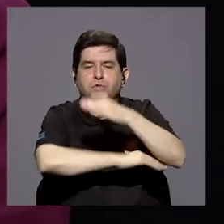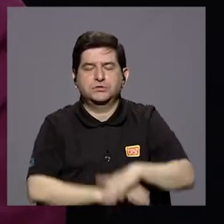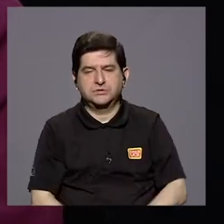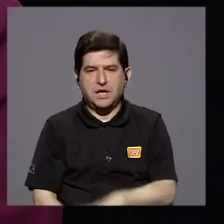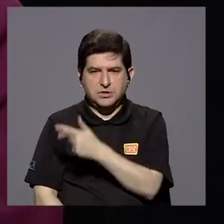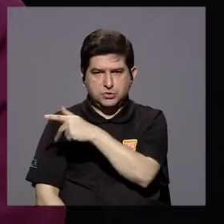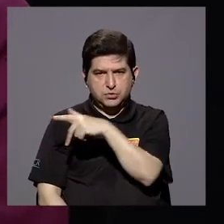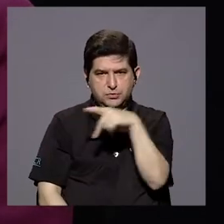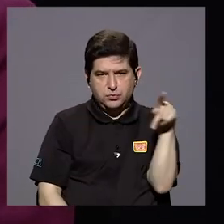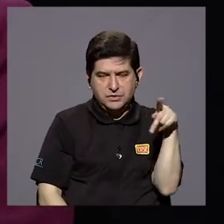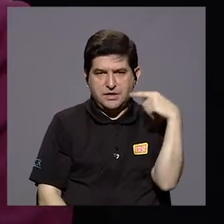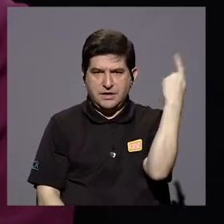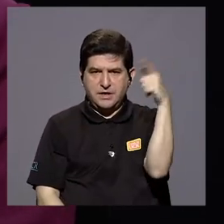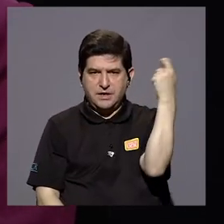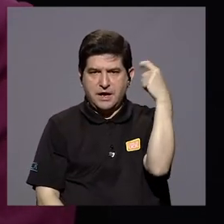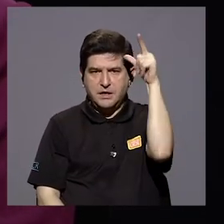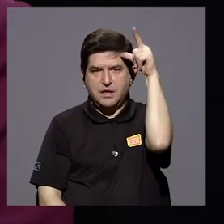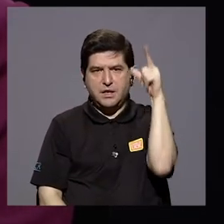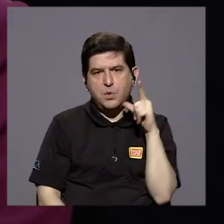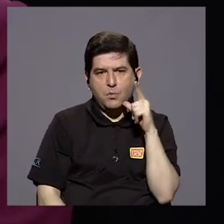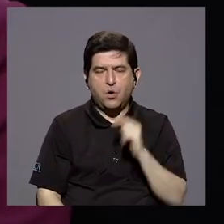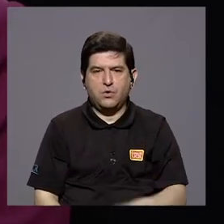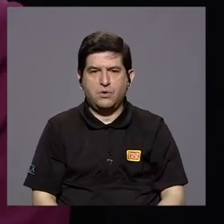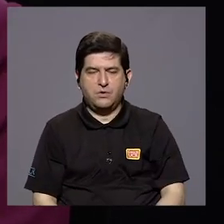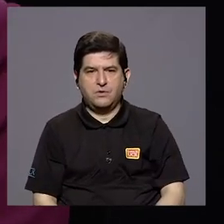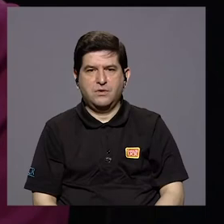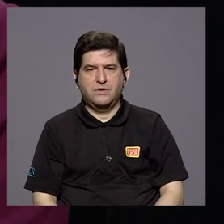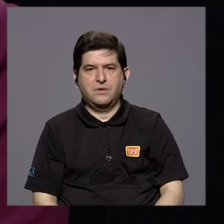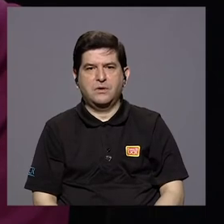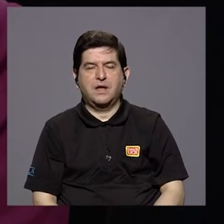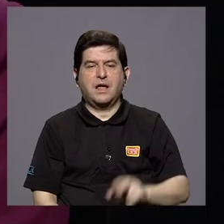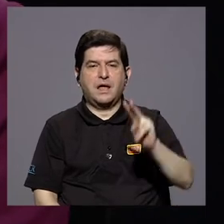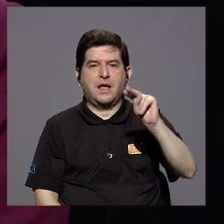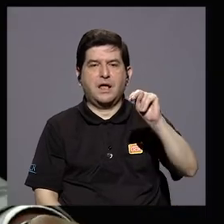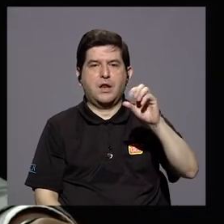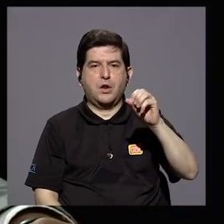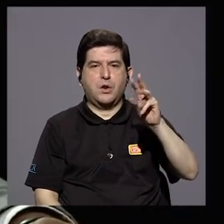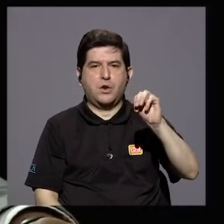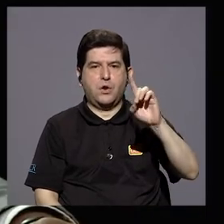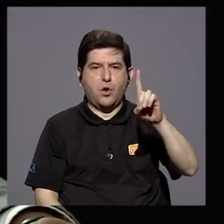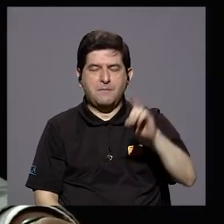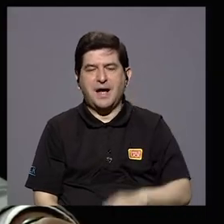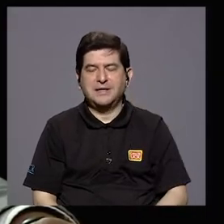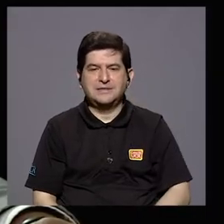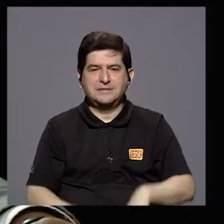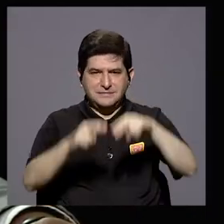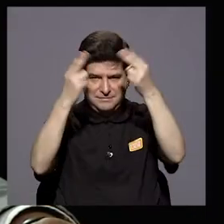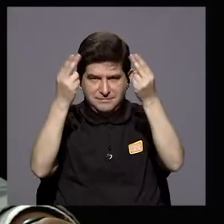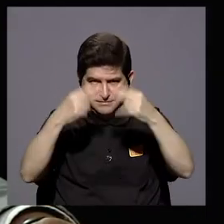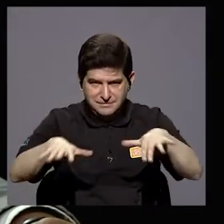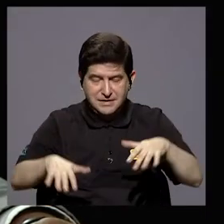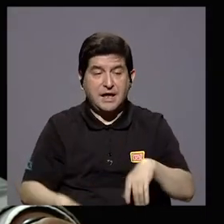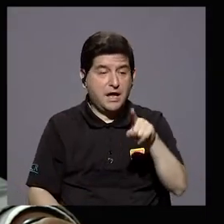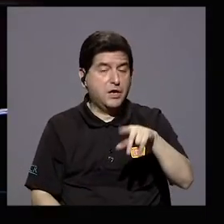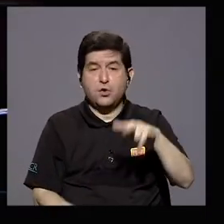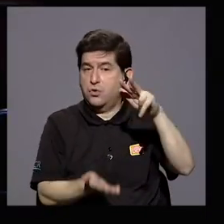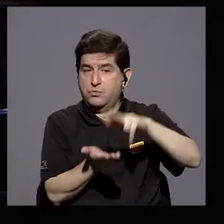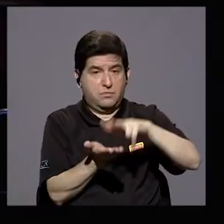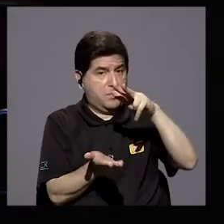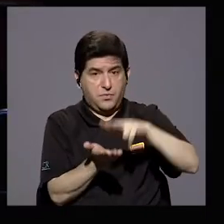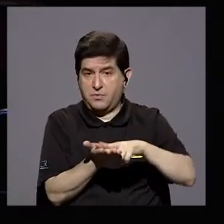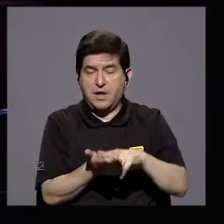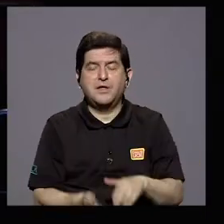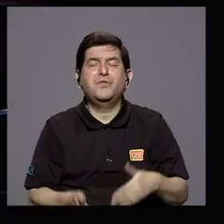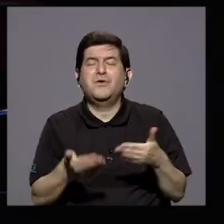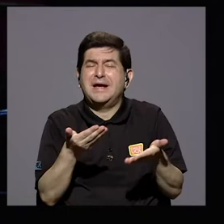Punta Arenas, Guanacaste y Limón, que es el Nómada Digital. Sí, ese proyecto no se ha aprobado. Ese proyecto